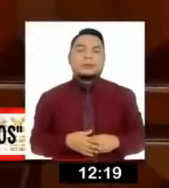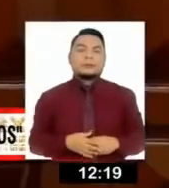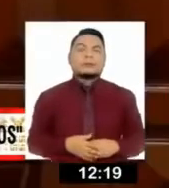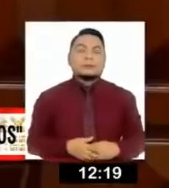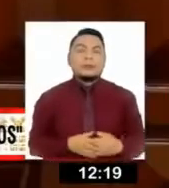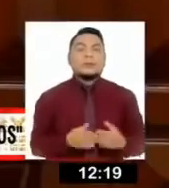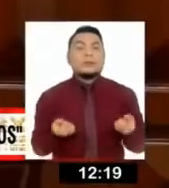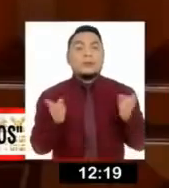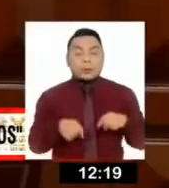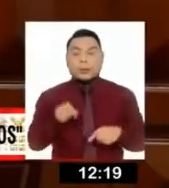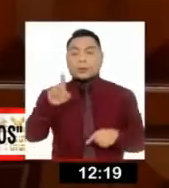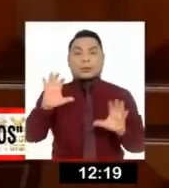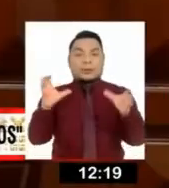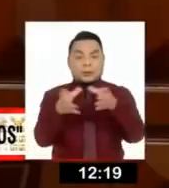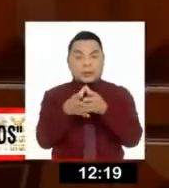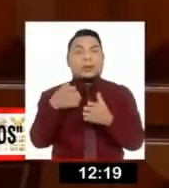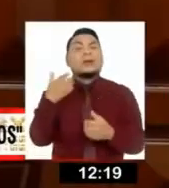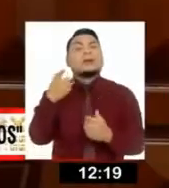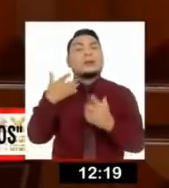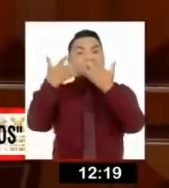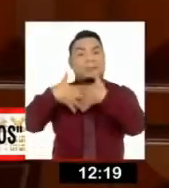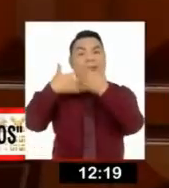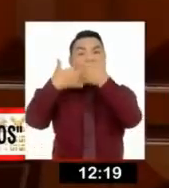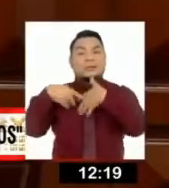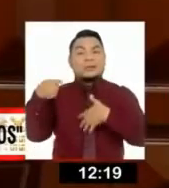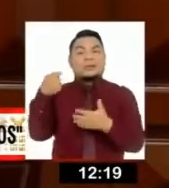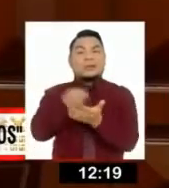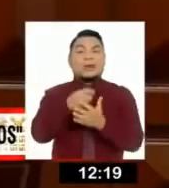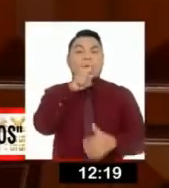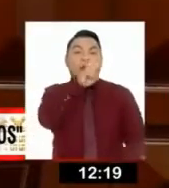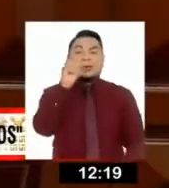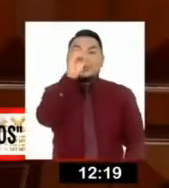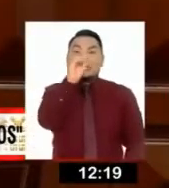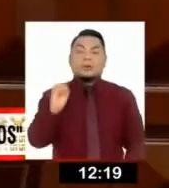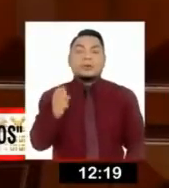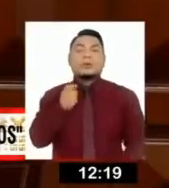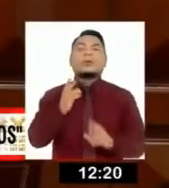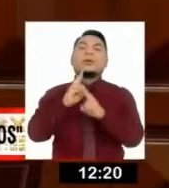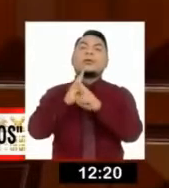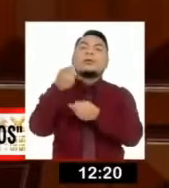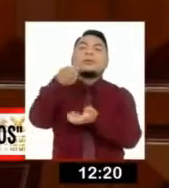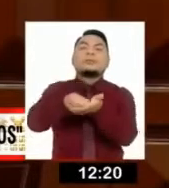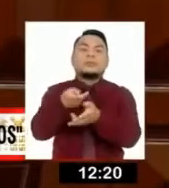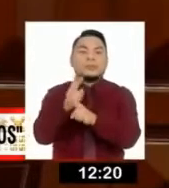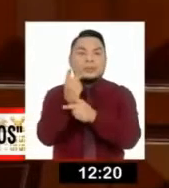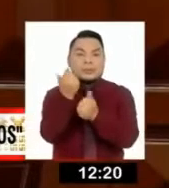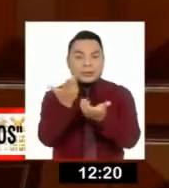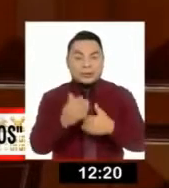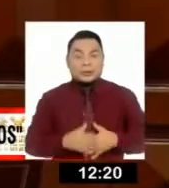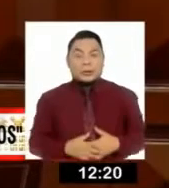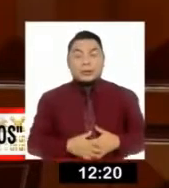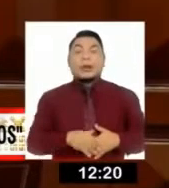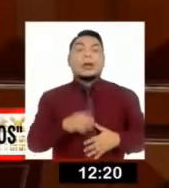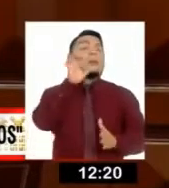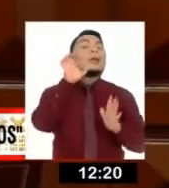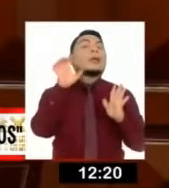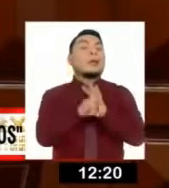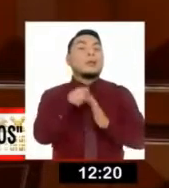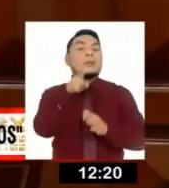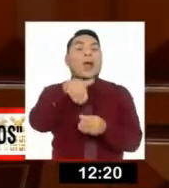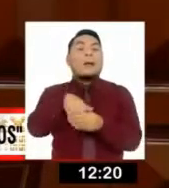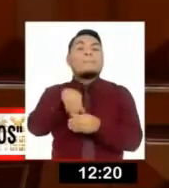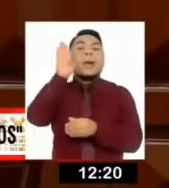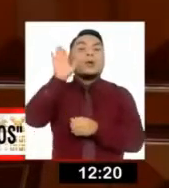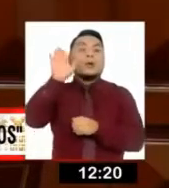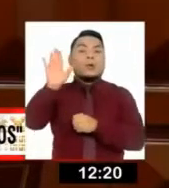Y cuando las entidades financieras cobran hasta el 200% por crédito de consumo. Así, por ejemplo, el Banco